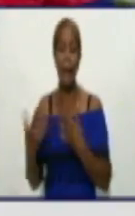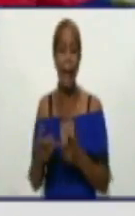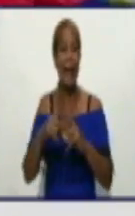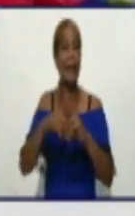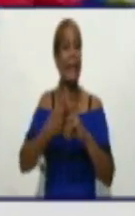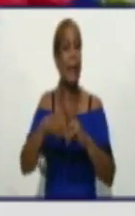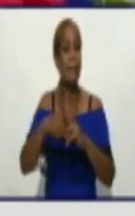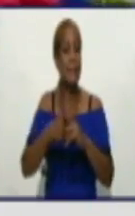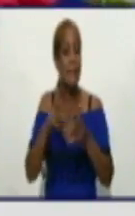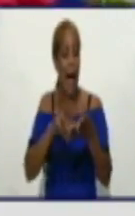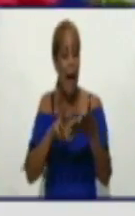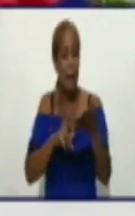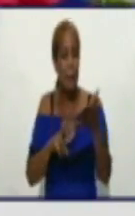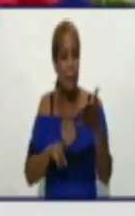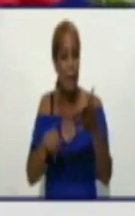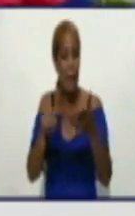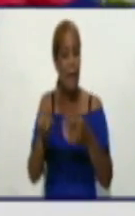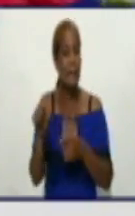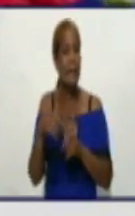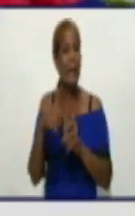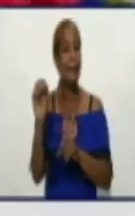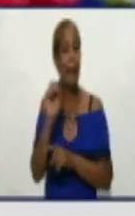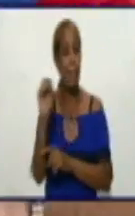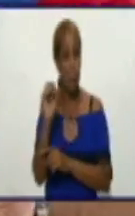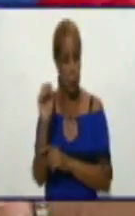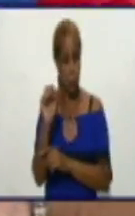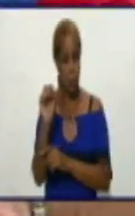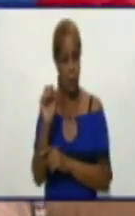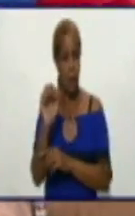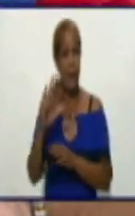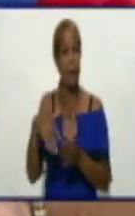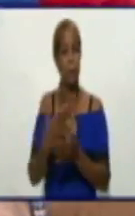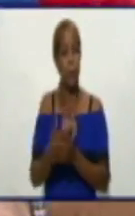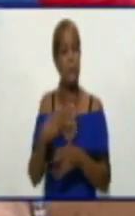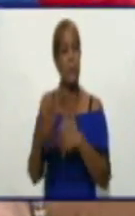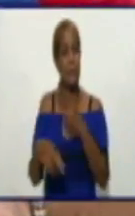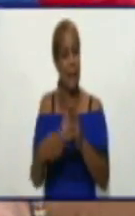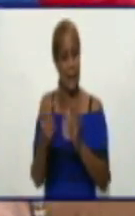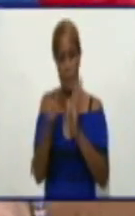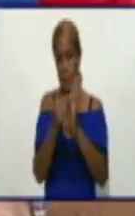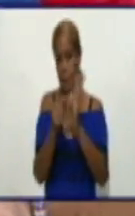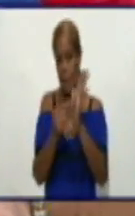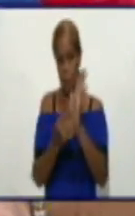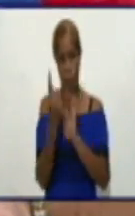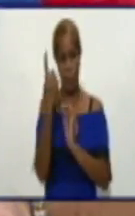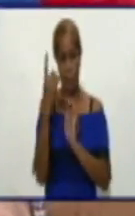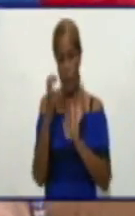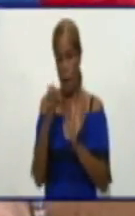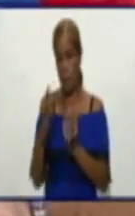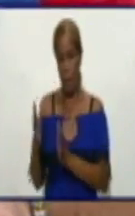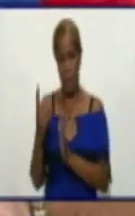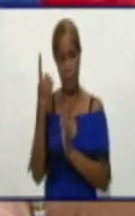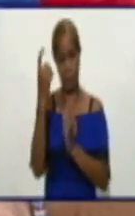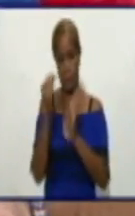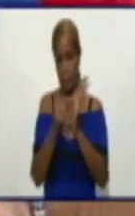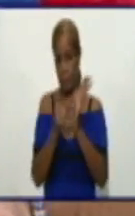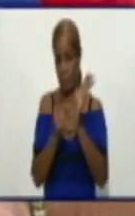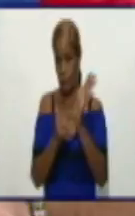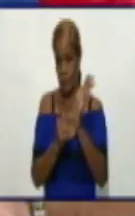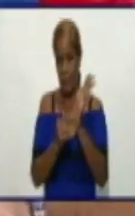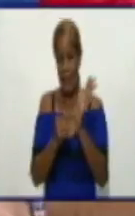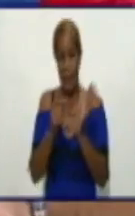aquí la primera etapa, concluye el 5 de septiembre, sí. Se hace el censo, se actualizó todo el mundo, las personas que quieran rectificar si